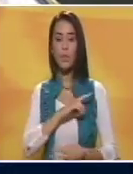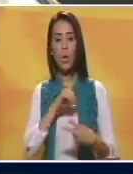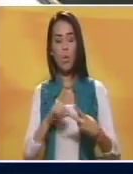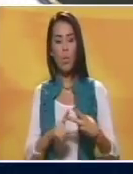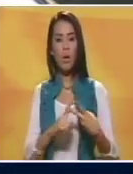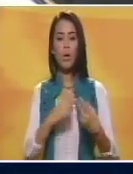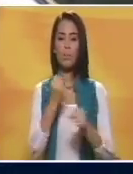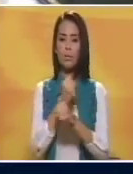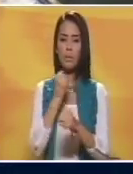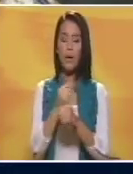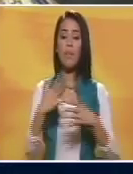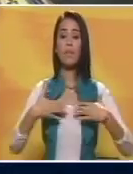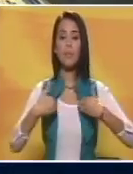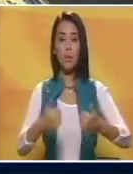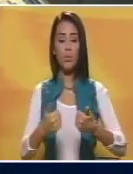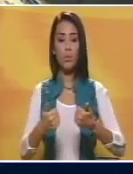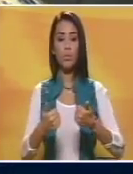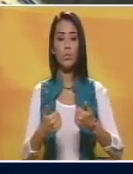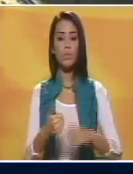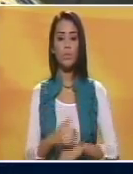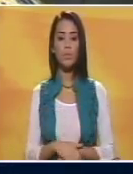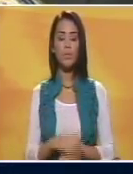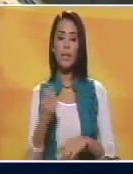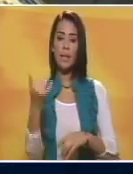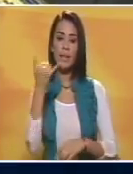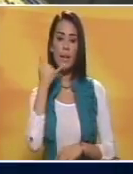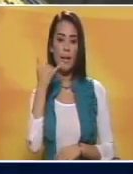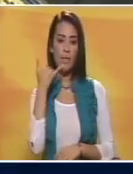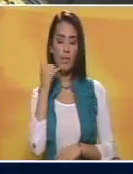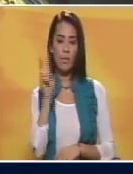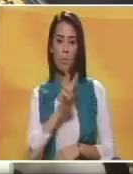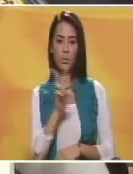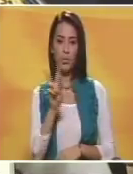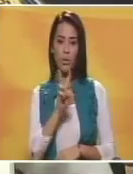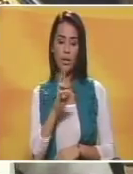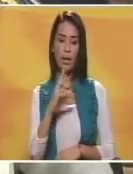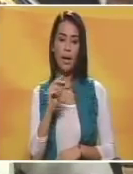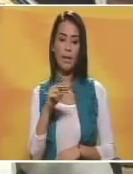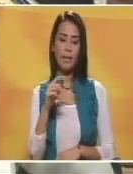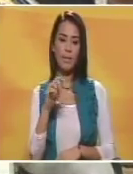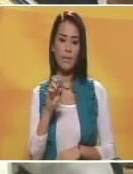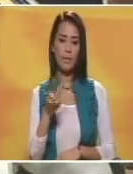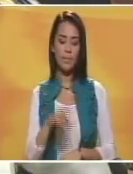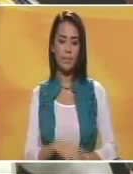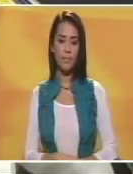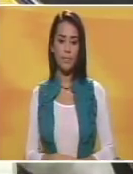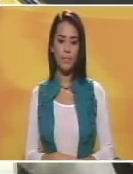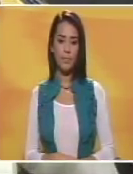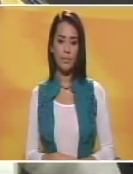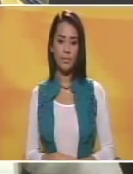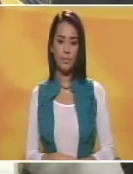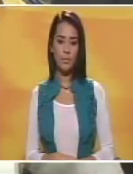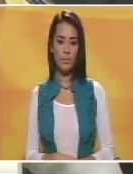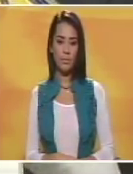servicios de salud de la Compañía Anónima Nacional Teléfonos de Venezuela, CanTV.